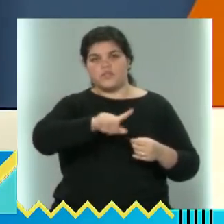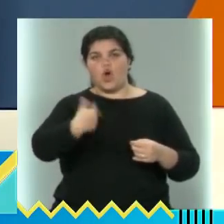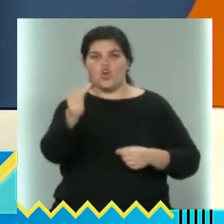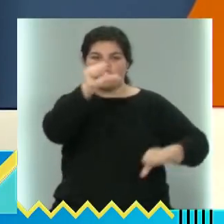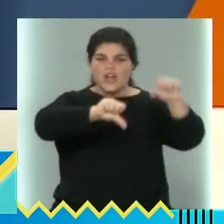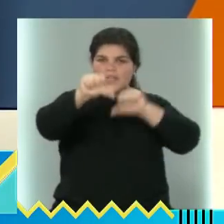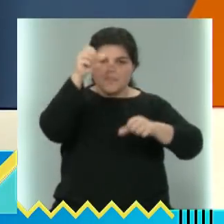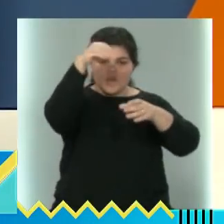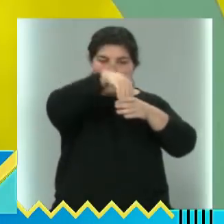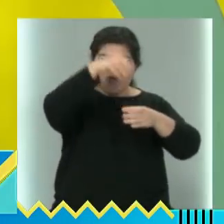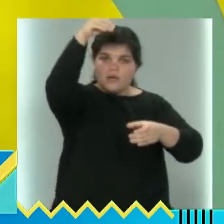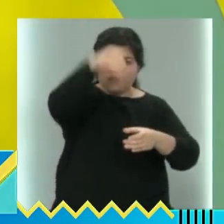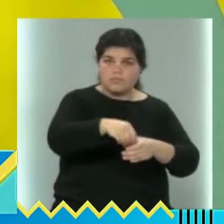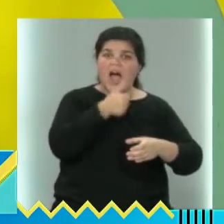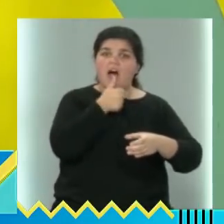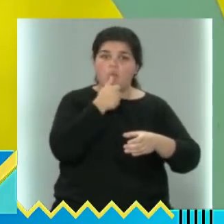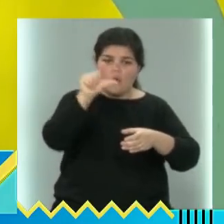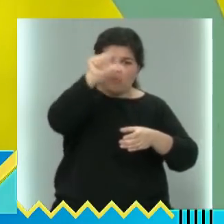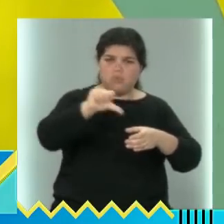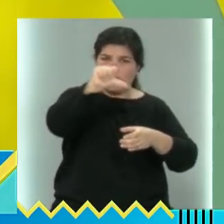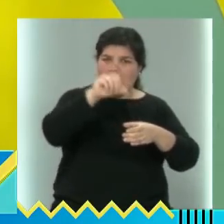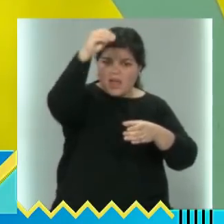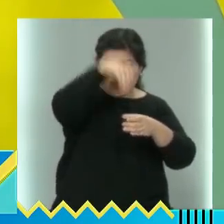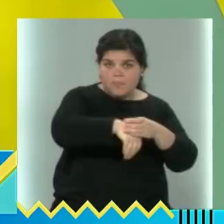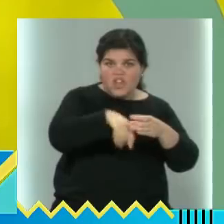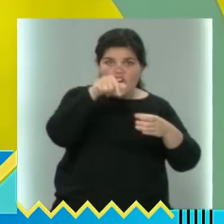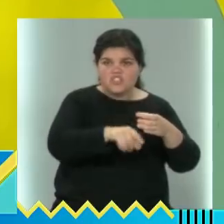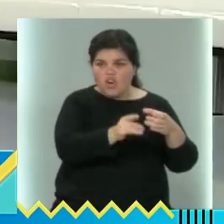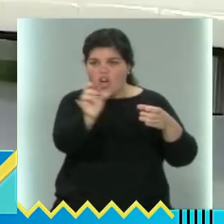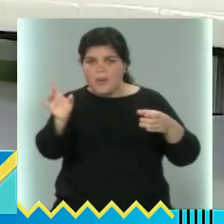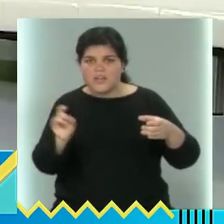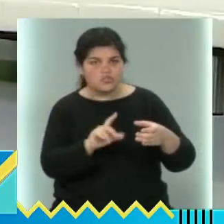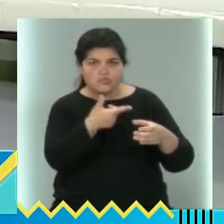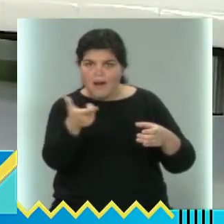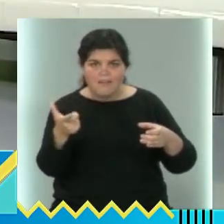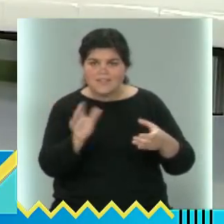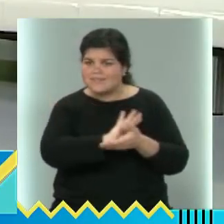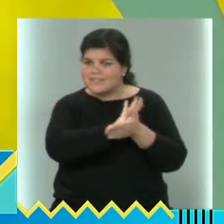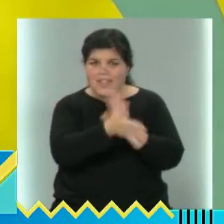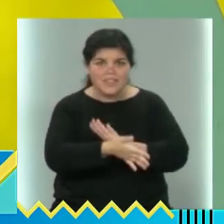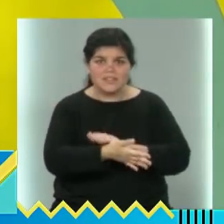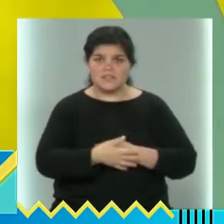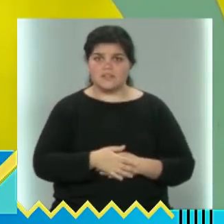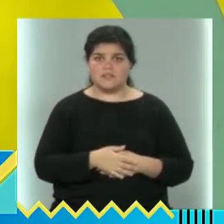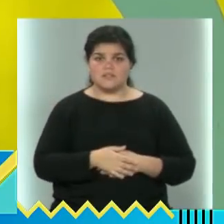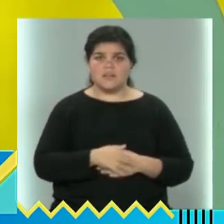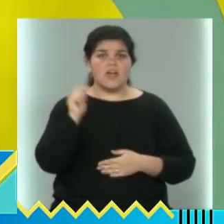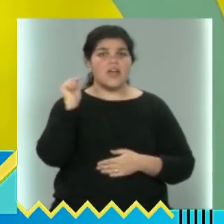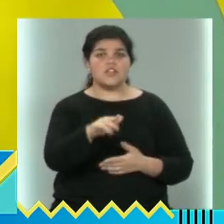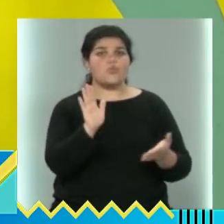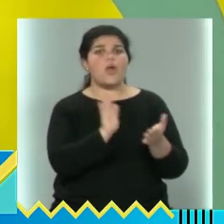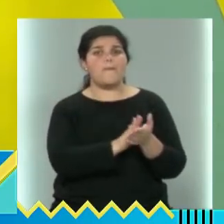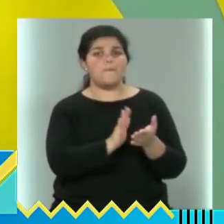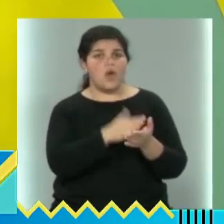químicos utilizados en el agua de fractura, que no había nada. Entonces, esa es otra muestra